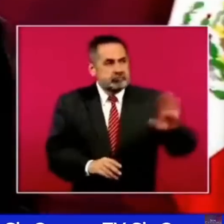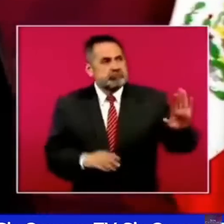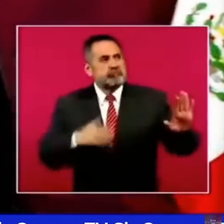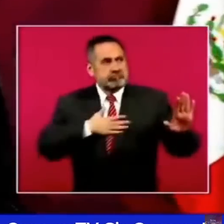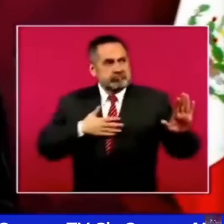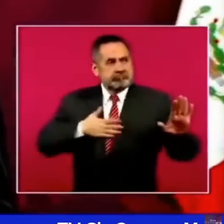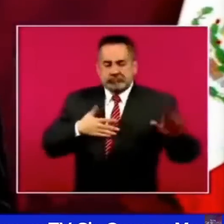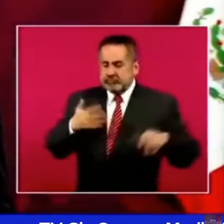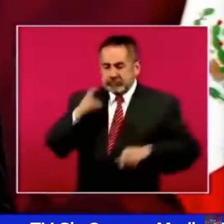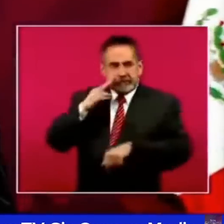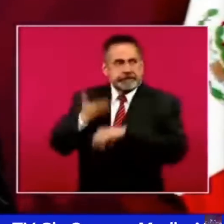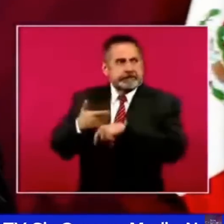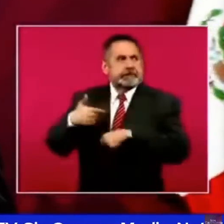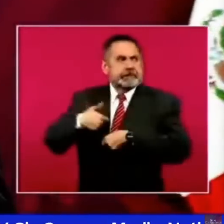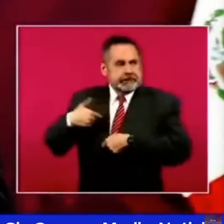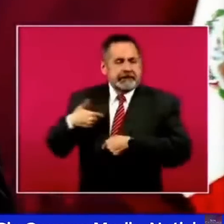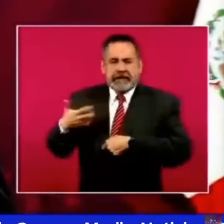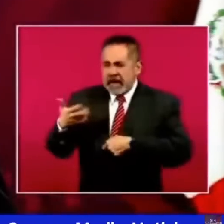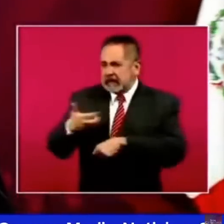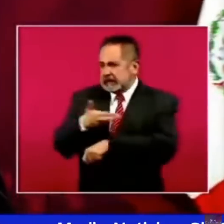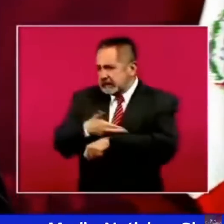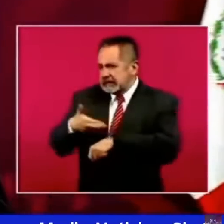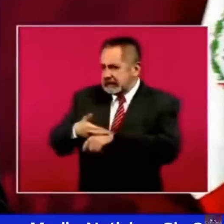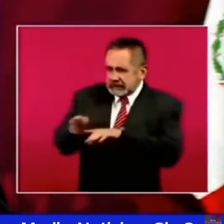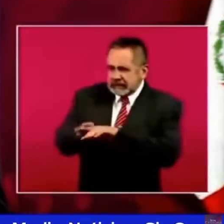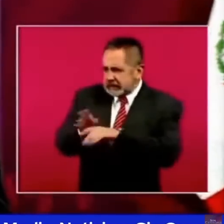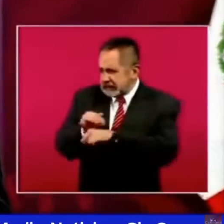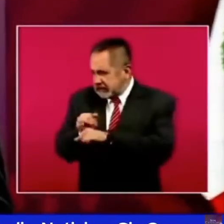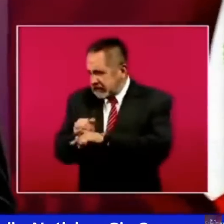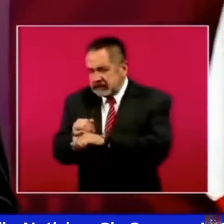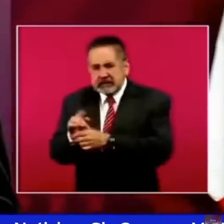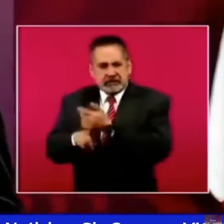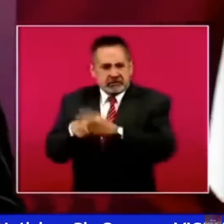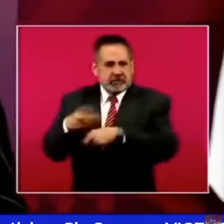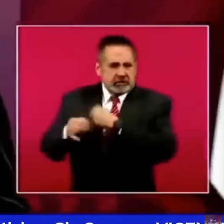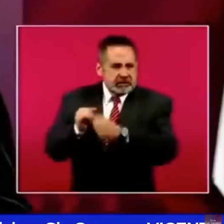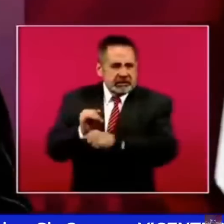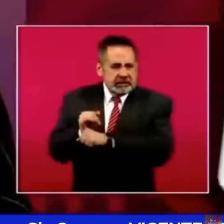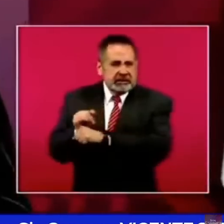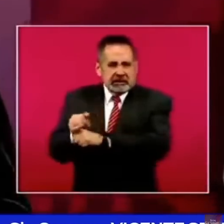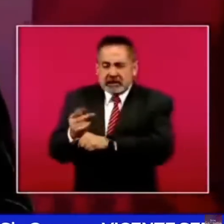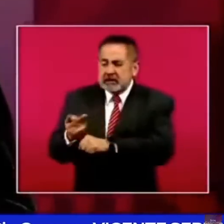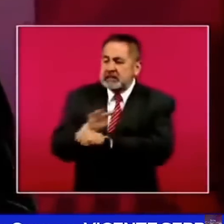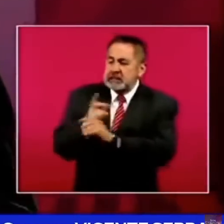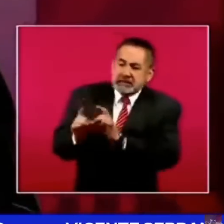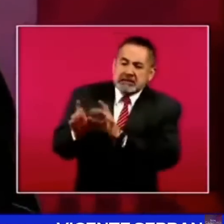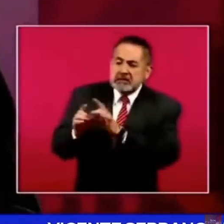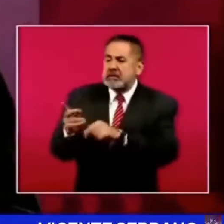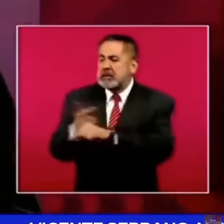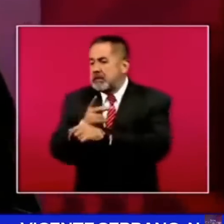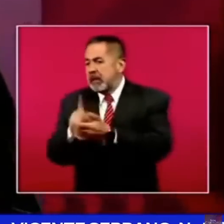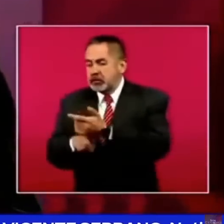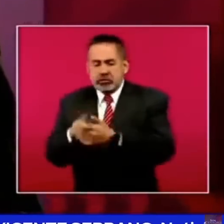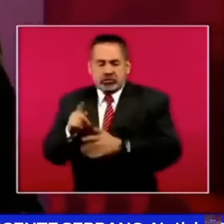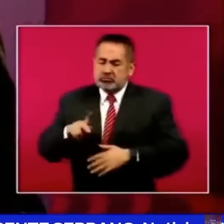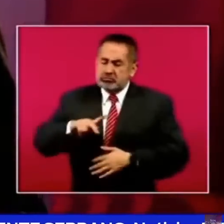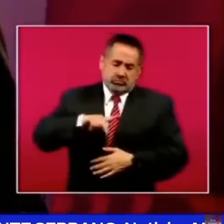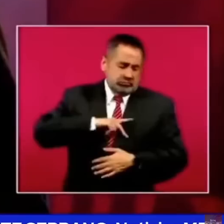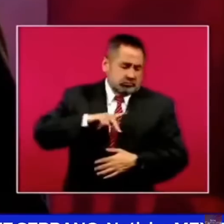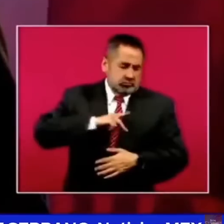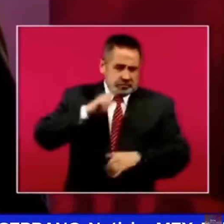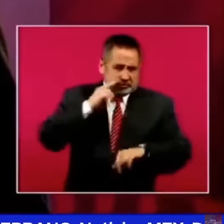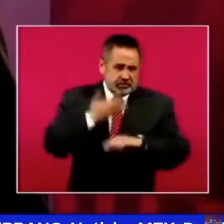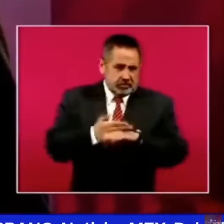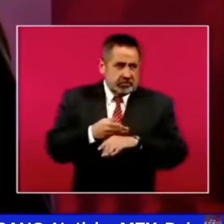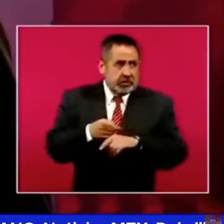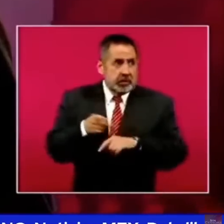Nosotros vamos a investigar lo que sucedió como corresponde